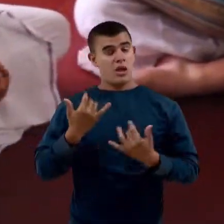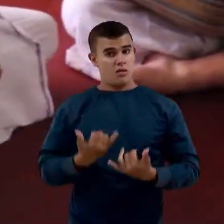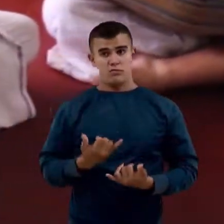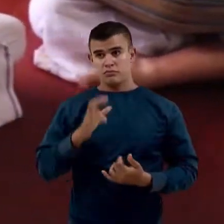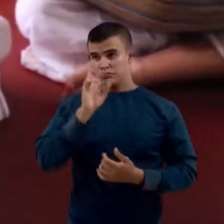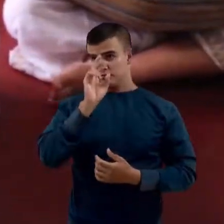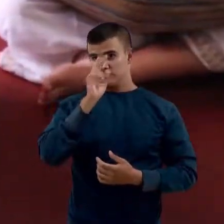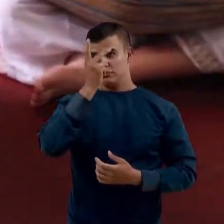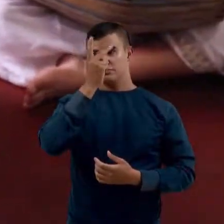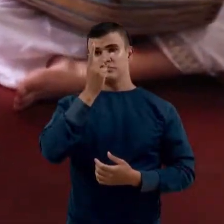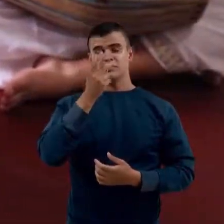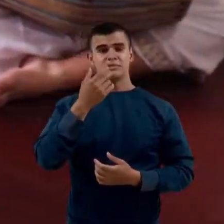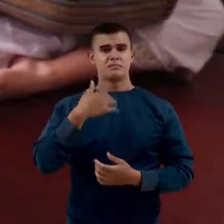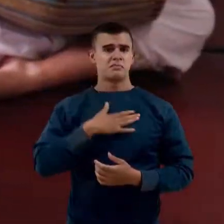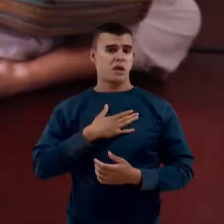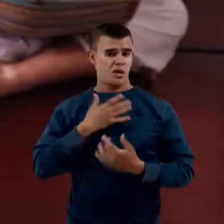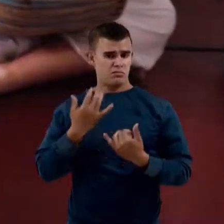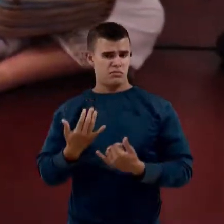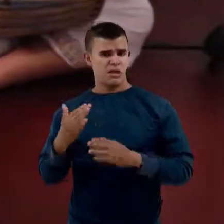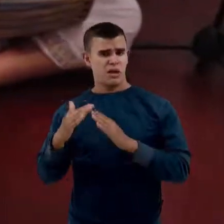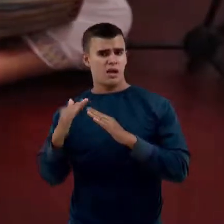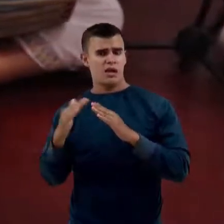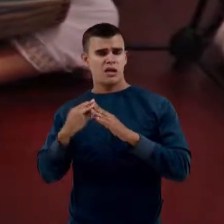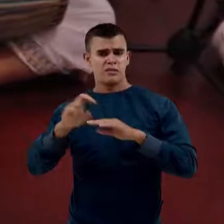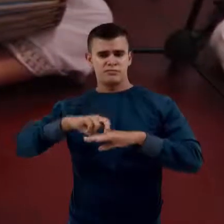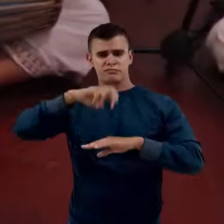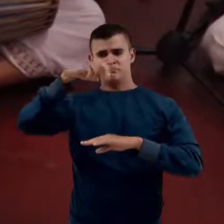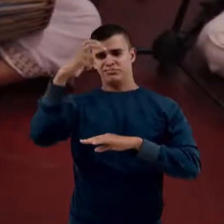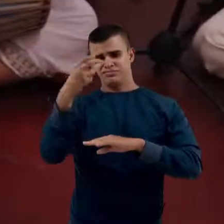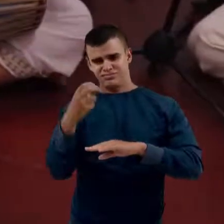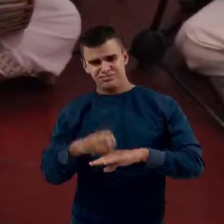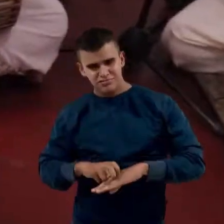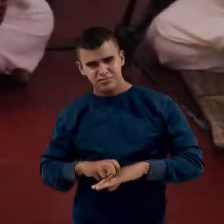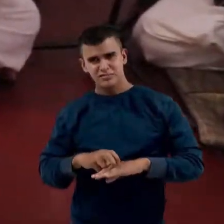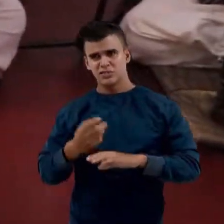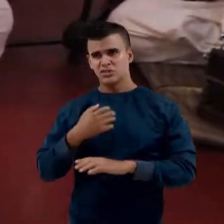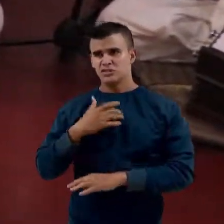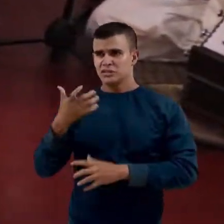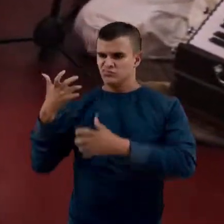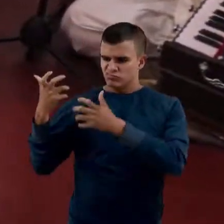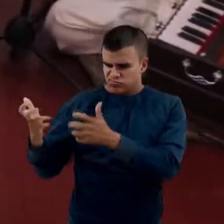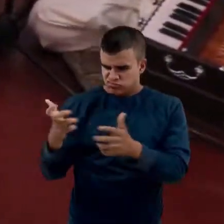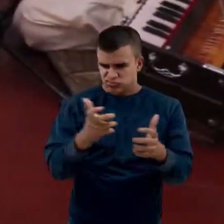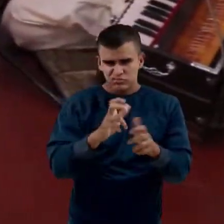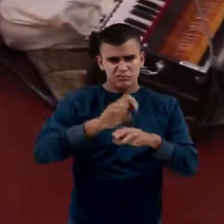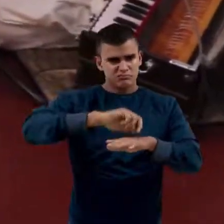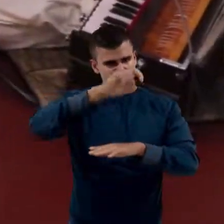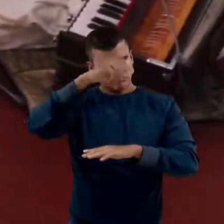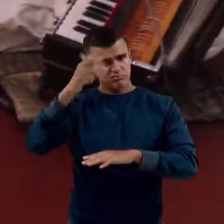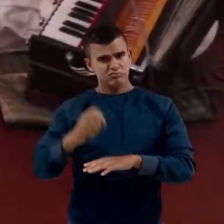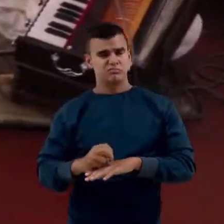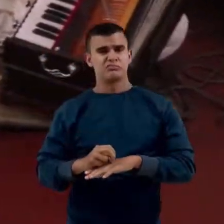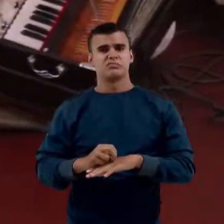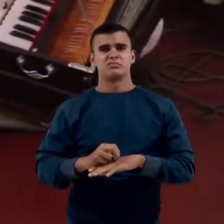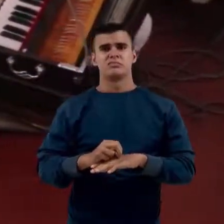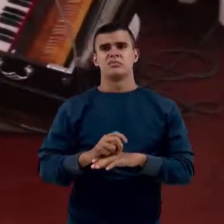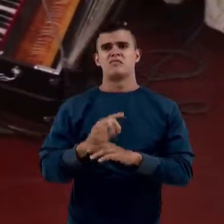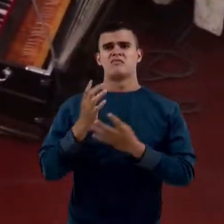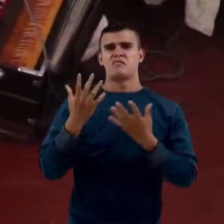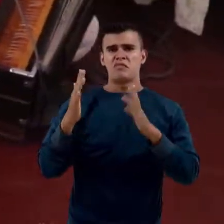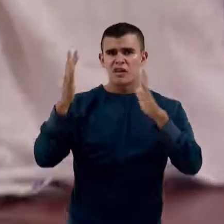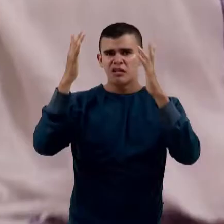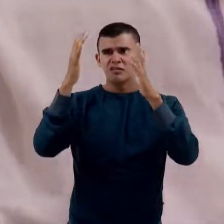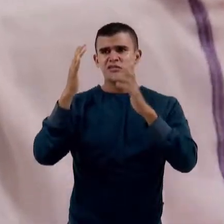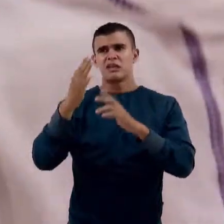como que no, pues hago acrobacia, enseño acrobacia, ¿no es cierto? Sustancias psicoactivas